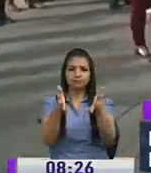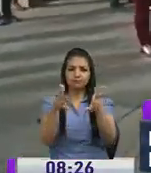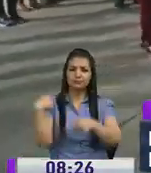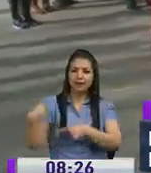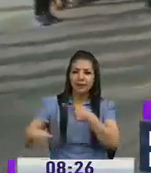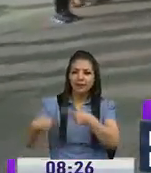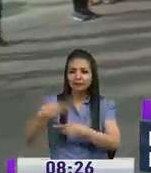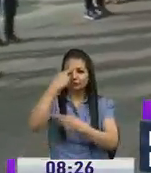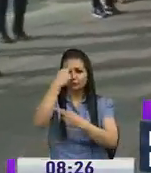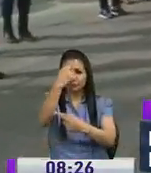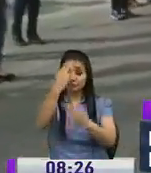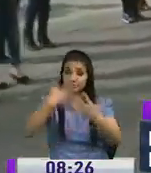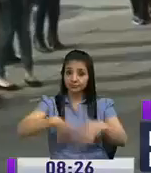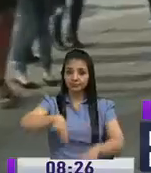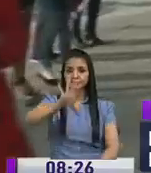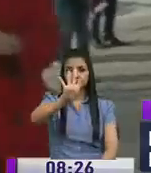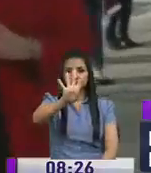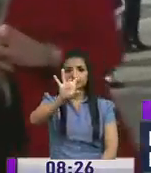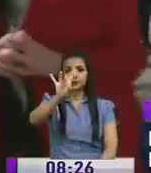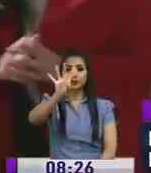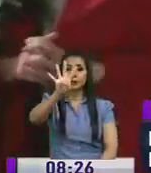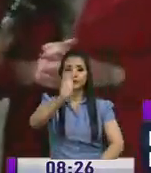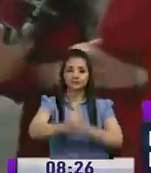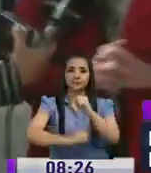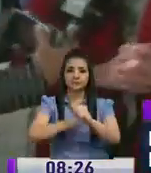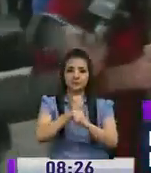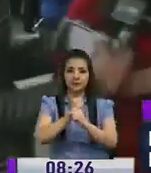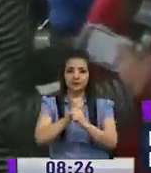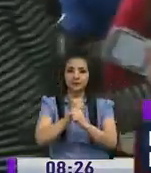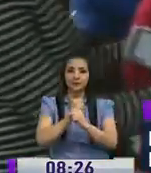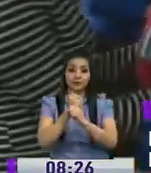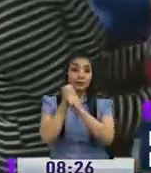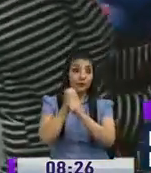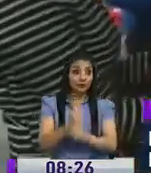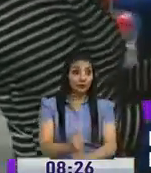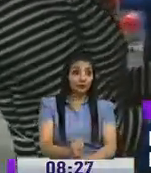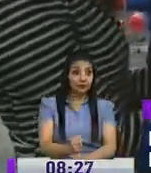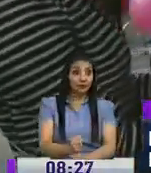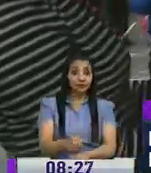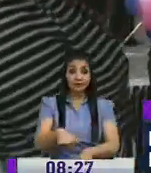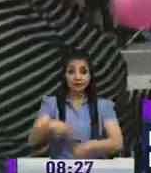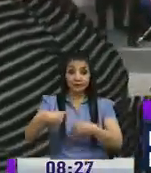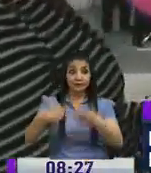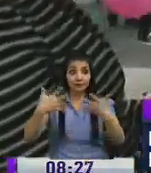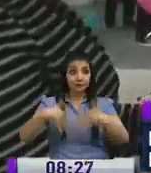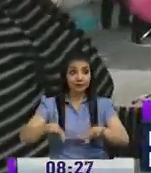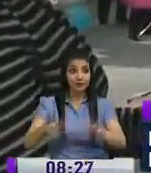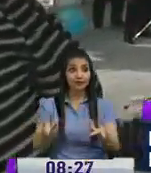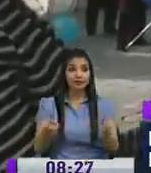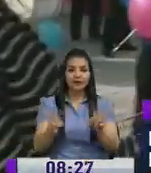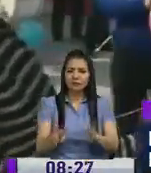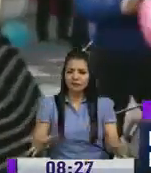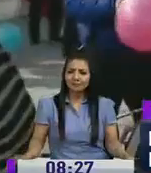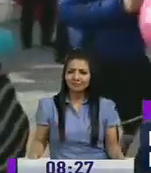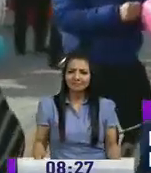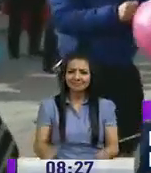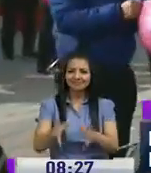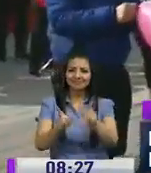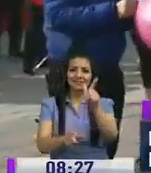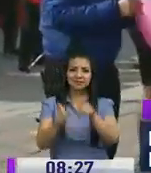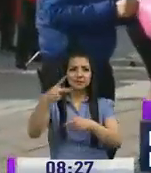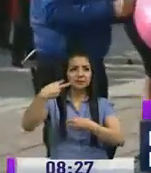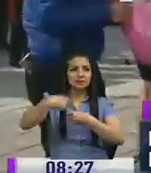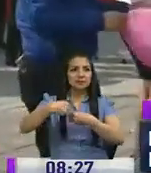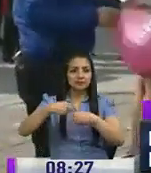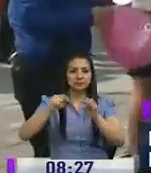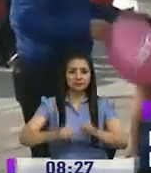además de celebrar los 484 años de la independencia de esta hermosa ciudad, también fomentamos la participación ciudadana. Todos